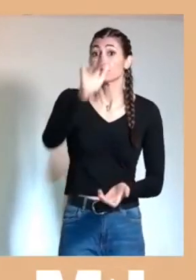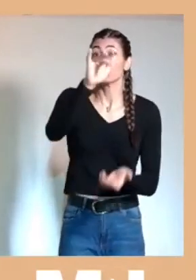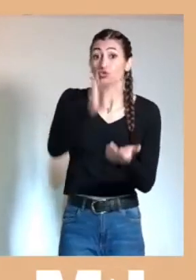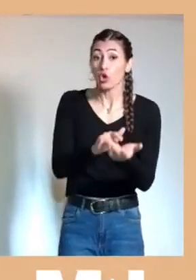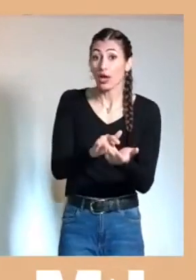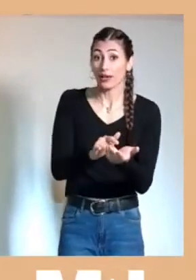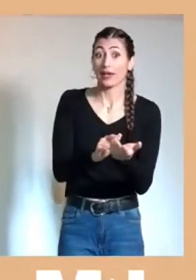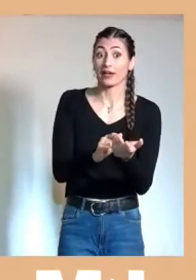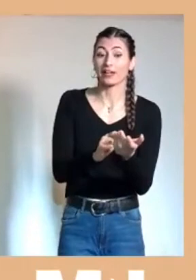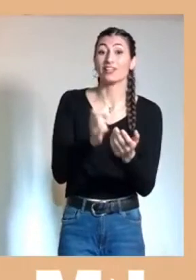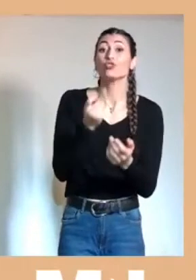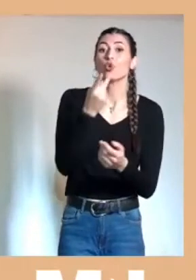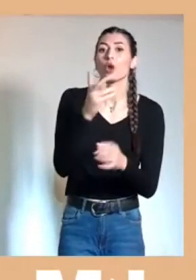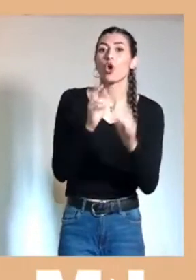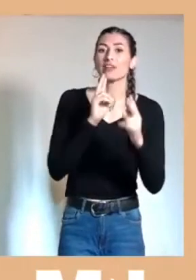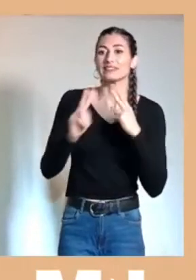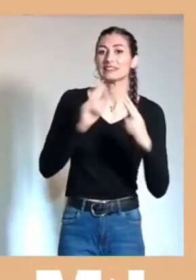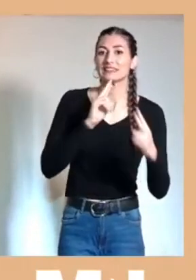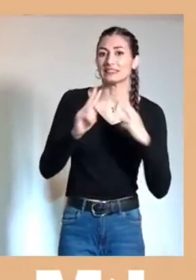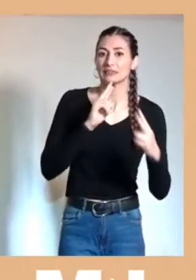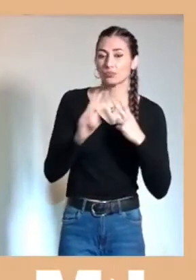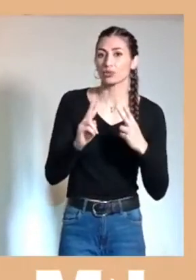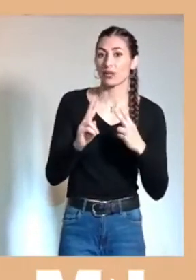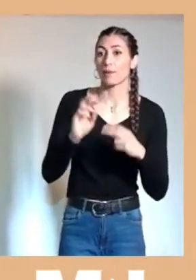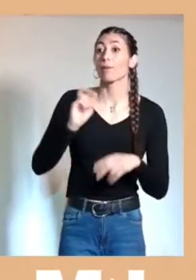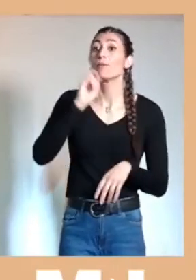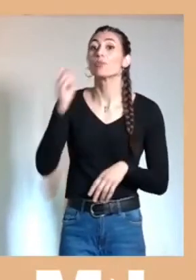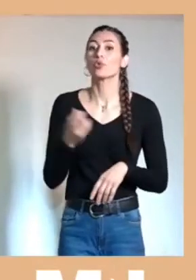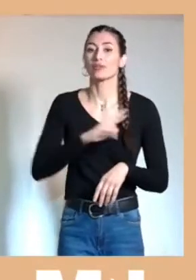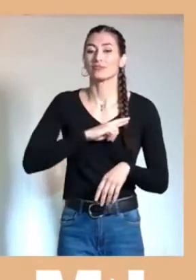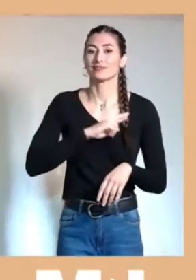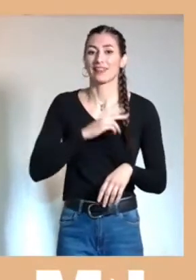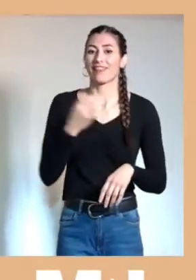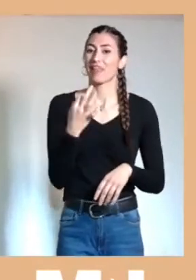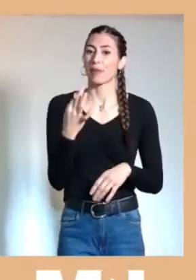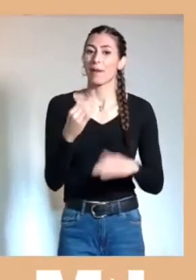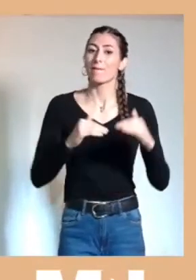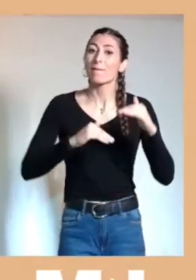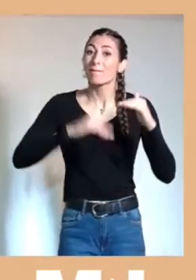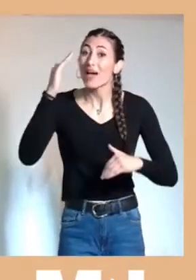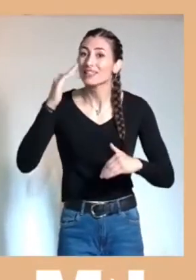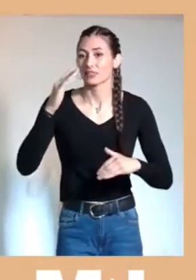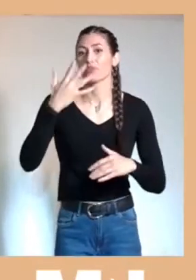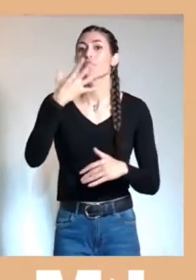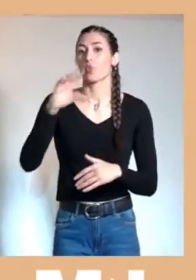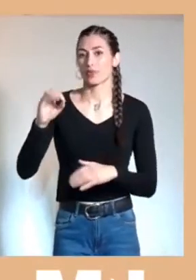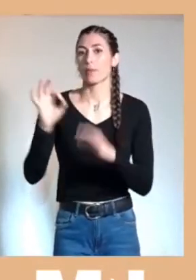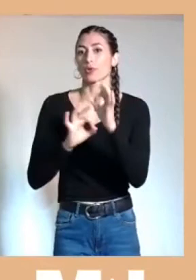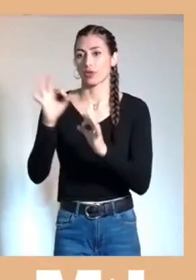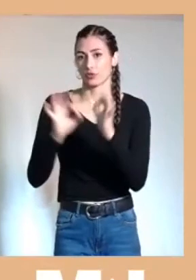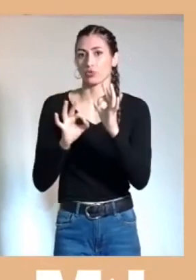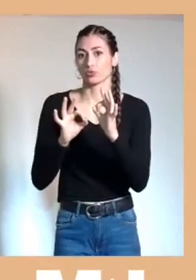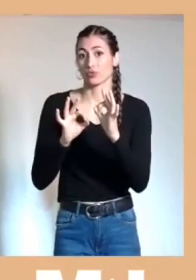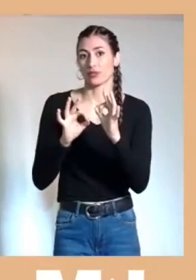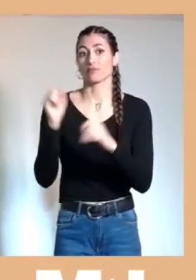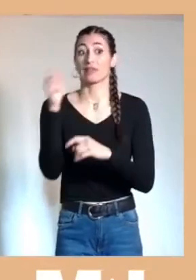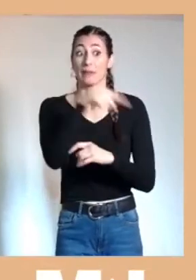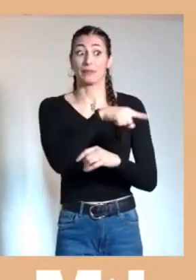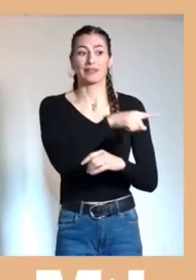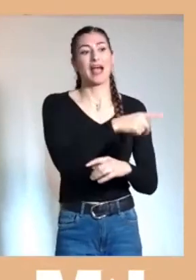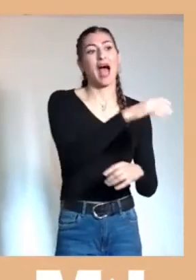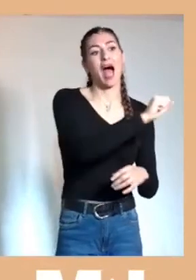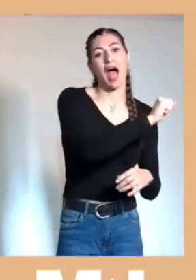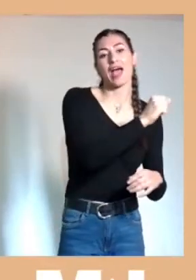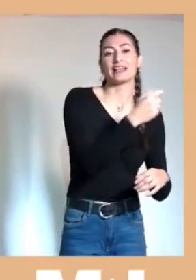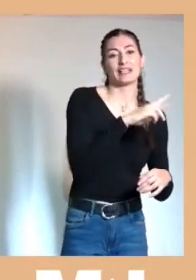respuestas sobre pluriconfesionalidad no sea más de un 50% más que las de aconfesionalidad, es decir,